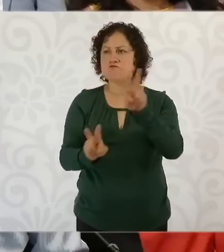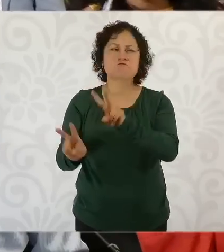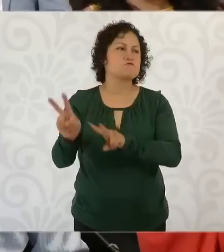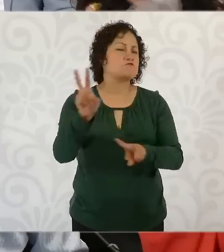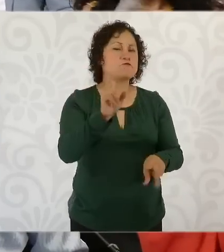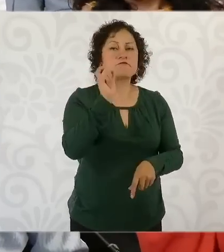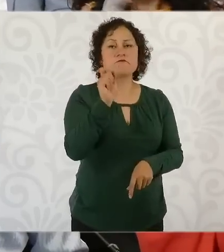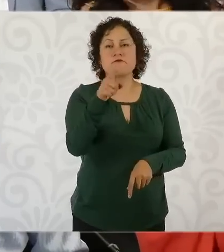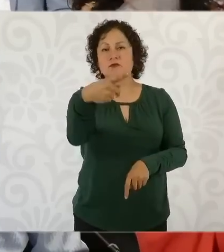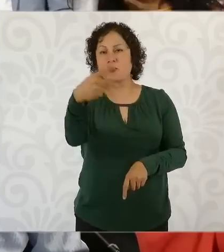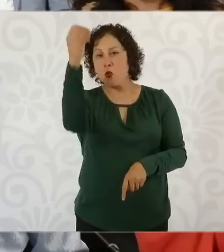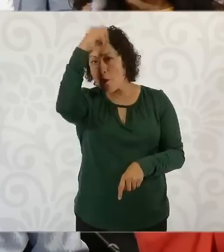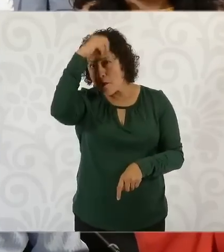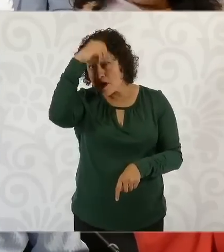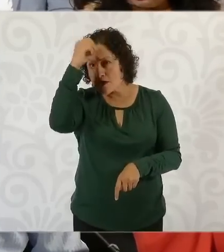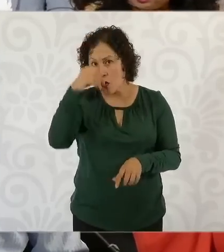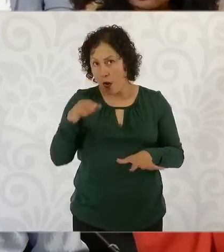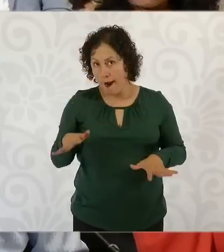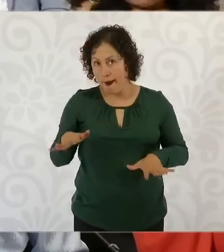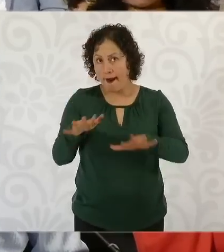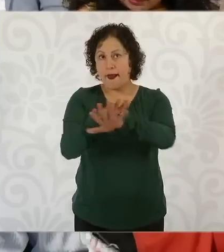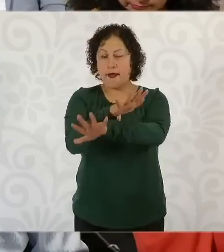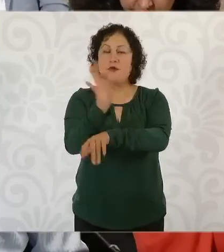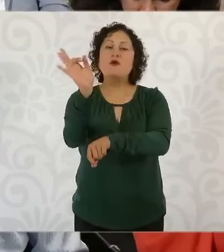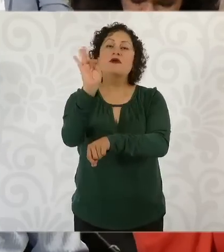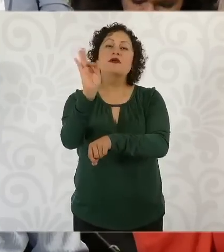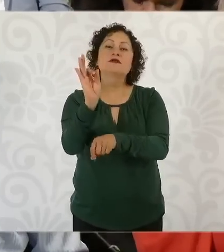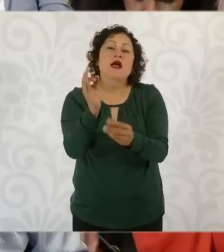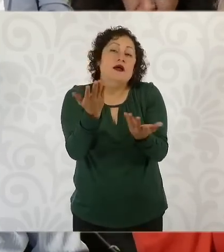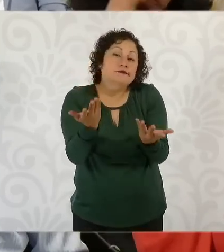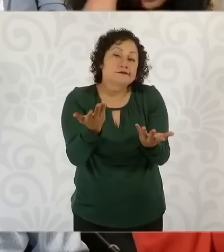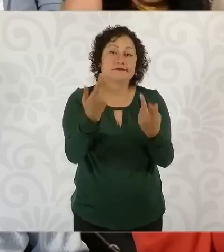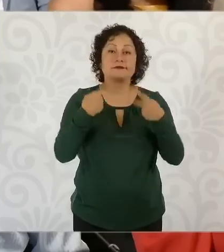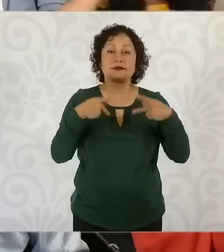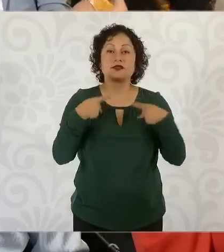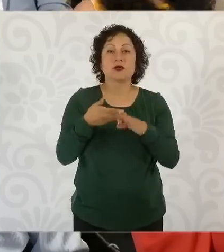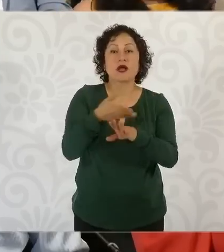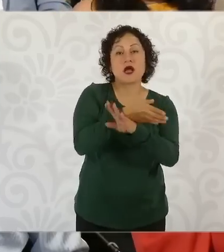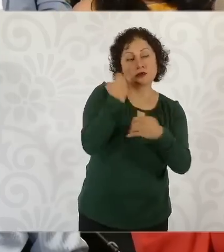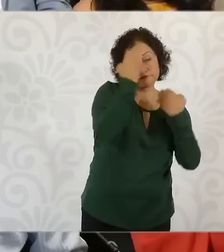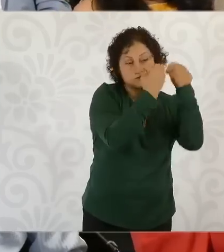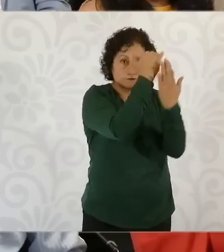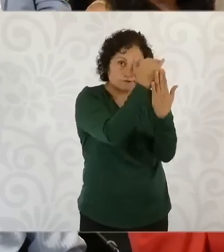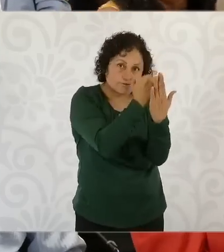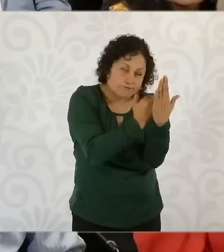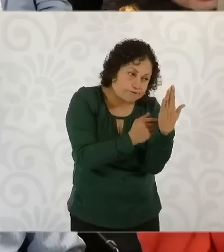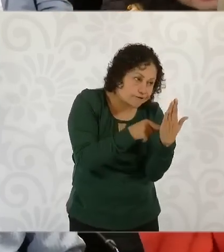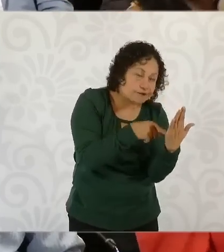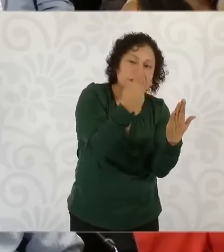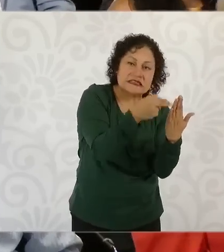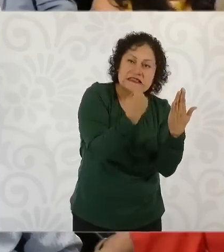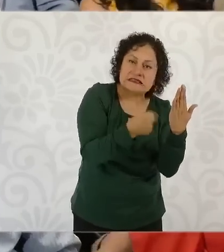que podría haber algún cambio, hubo la necesidad de acordeones precisamente por la cantidad de personas o números que tenían que poner. ¿Cuál es